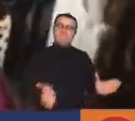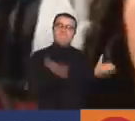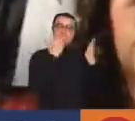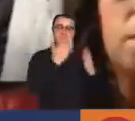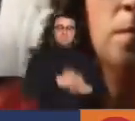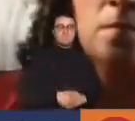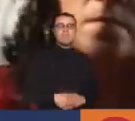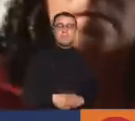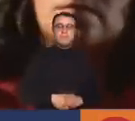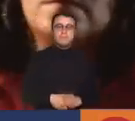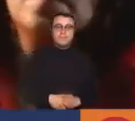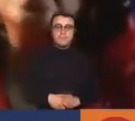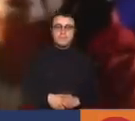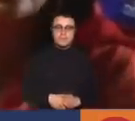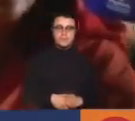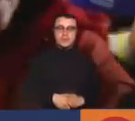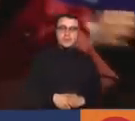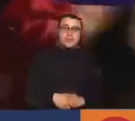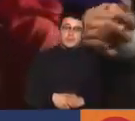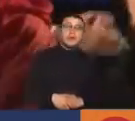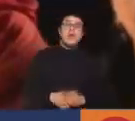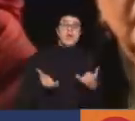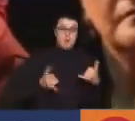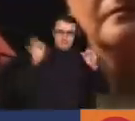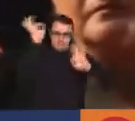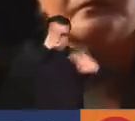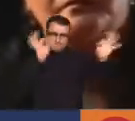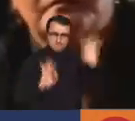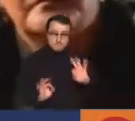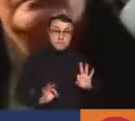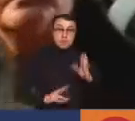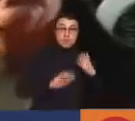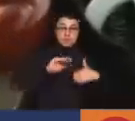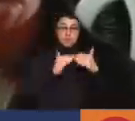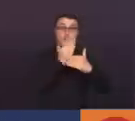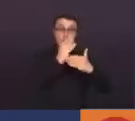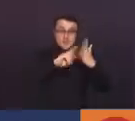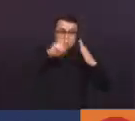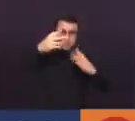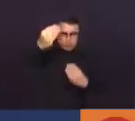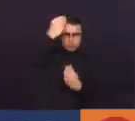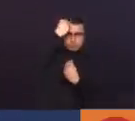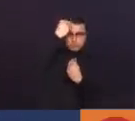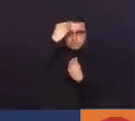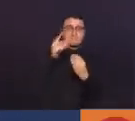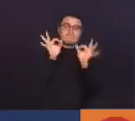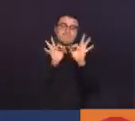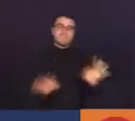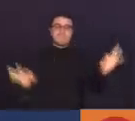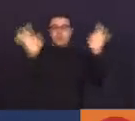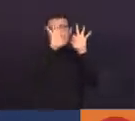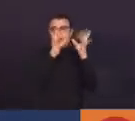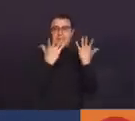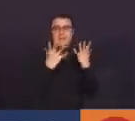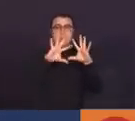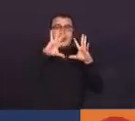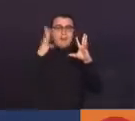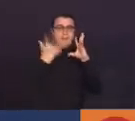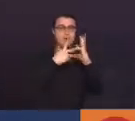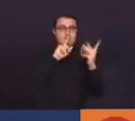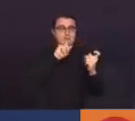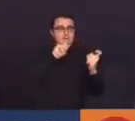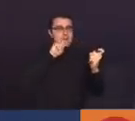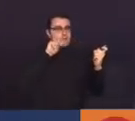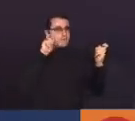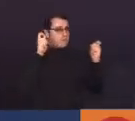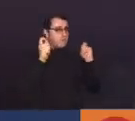La preparación en esas nuevas tecnologías nos va a volver fundamental. El mundo cambia. Ya no es lo